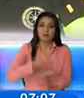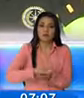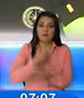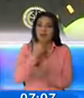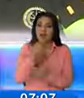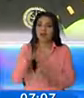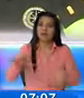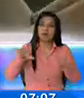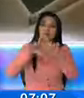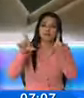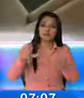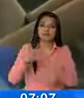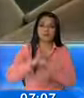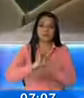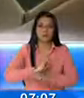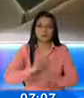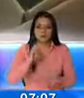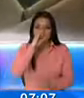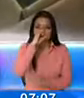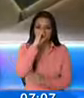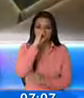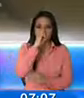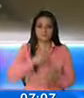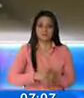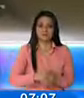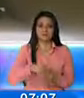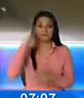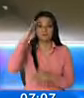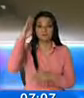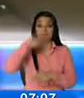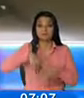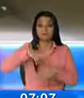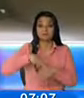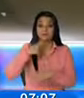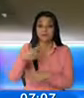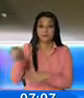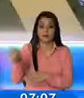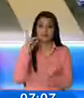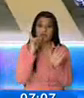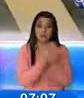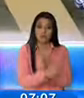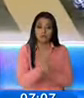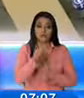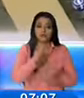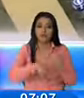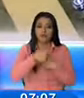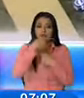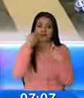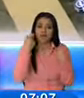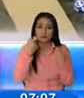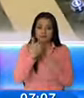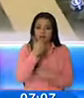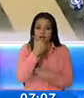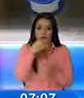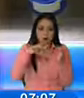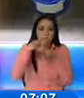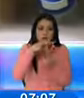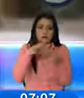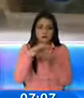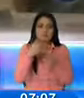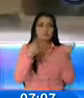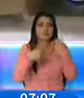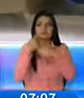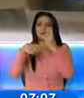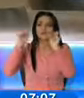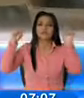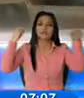alguna distribuidora del Ecuador. Además, la Policía Nacional recibió denuncias de que el licor presumiblemente estaría adulterado y que era expendido en